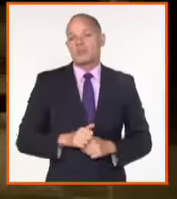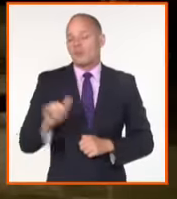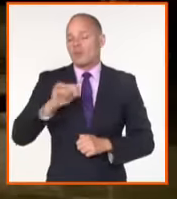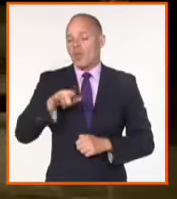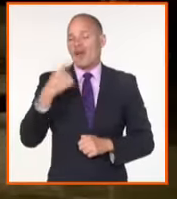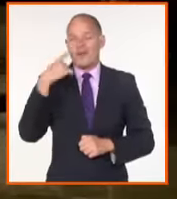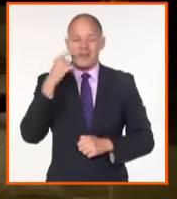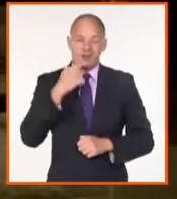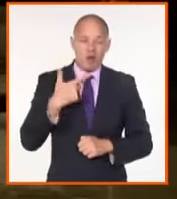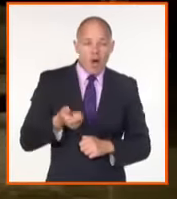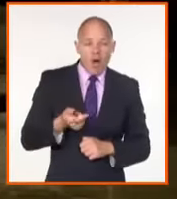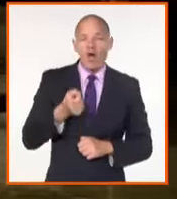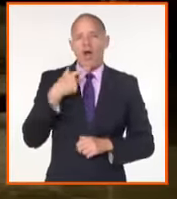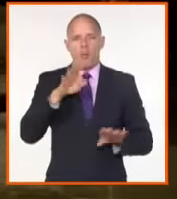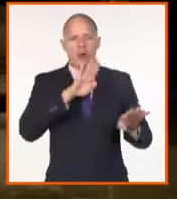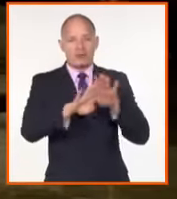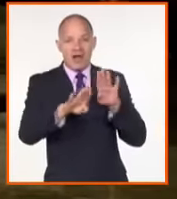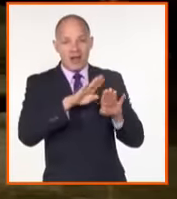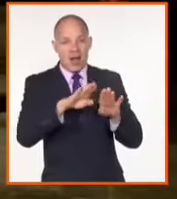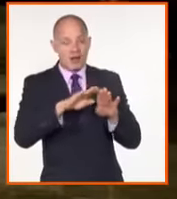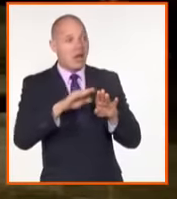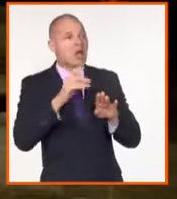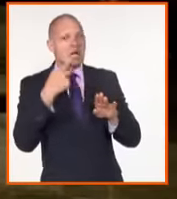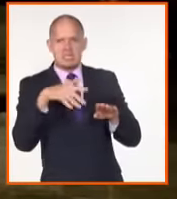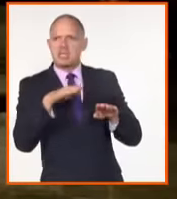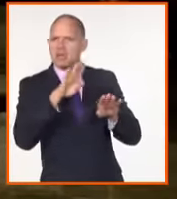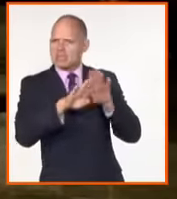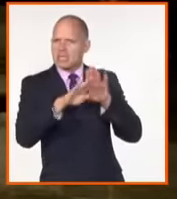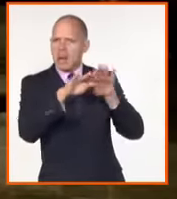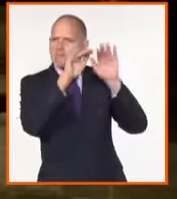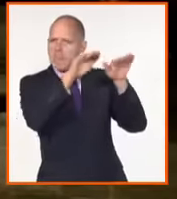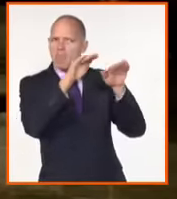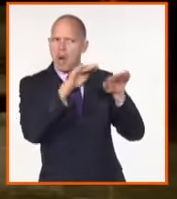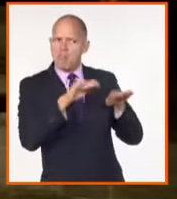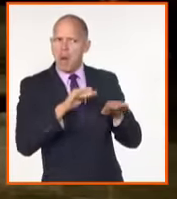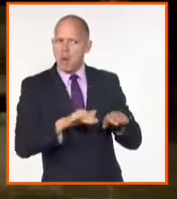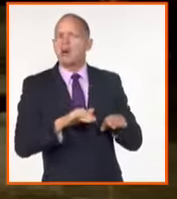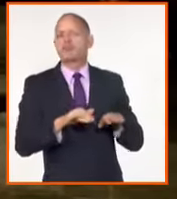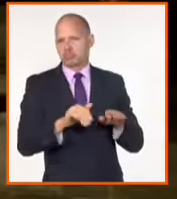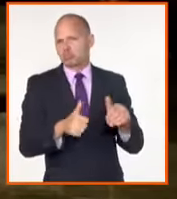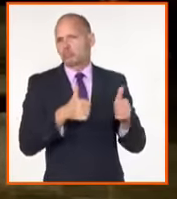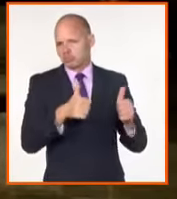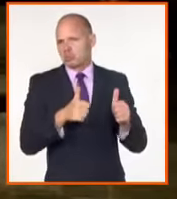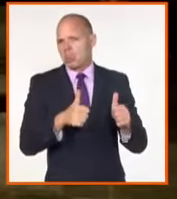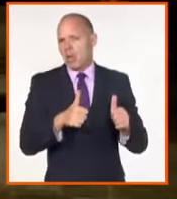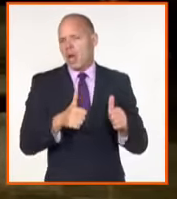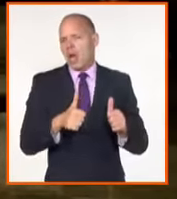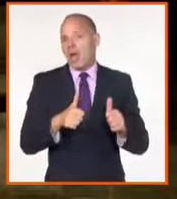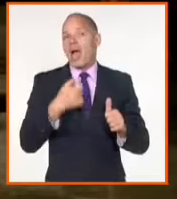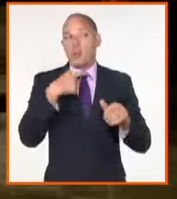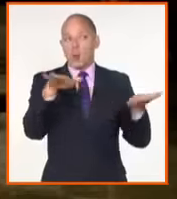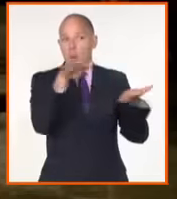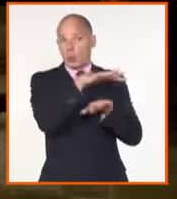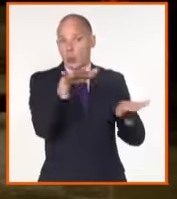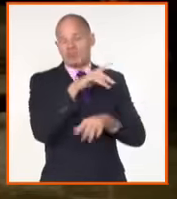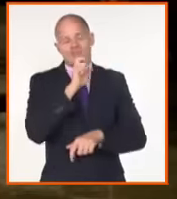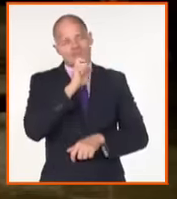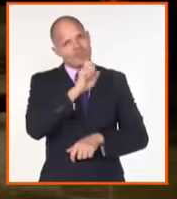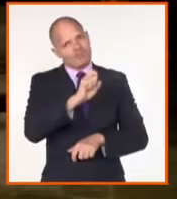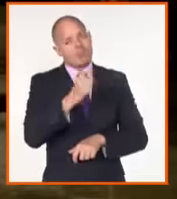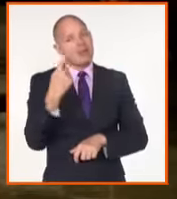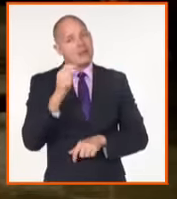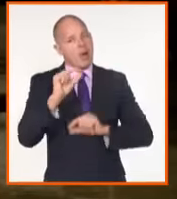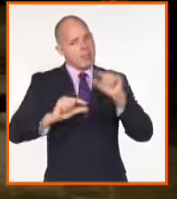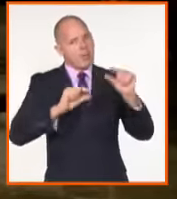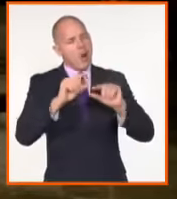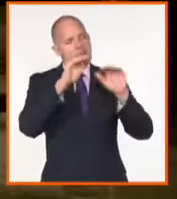para que el incremento de salario no se vuelva a reflejar en un incremento de los precios. Seguimos aplicando alternativas para las personas de más